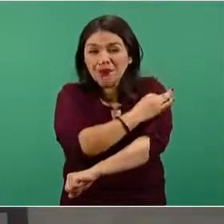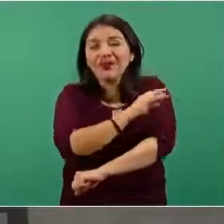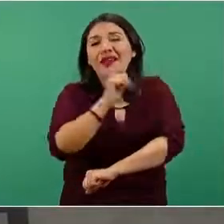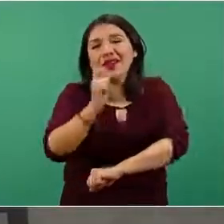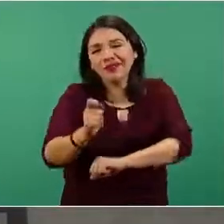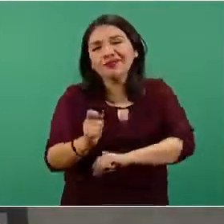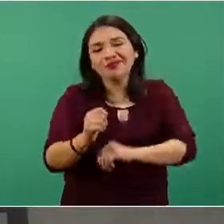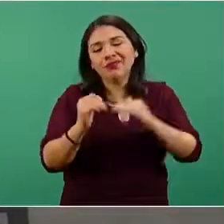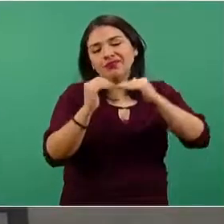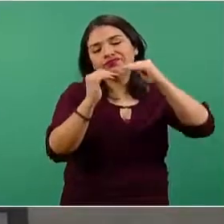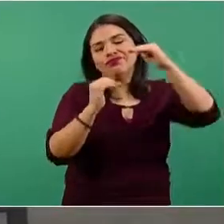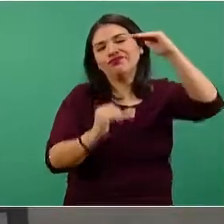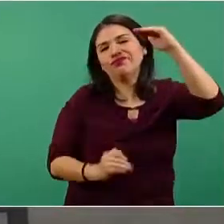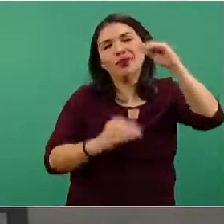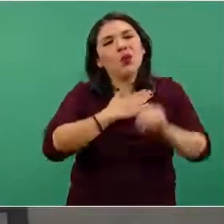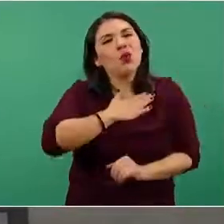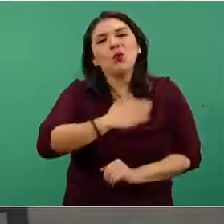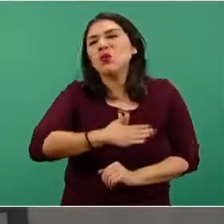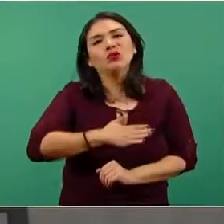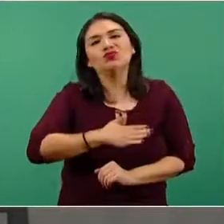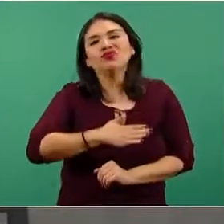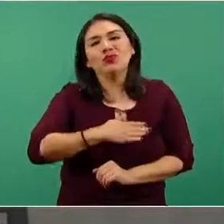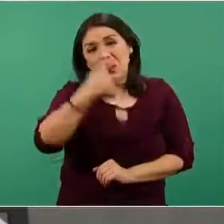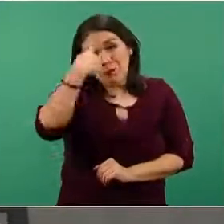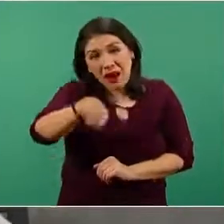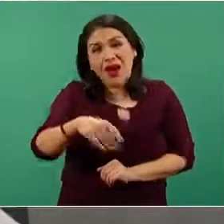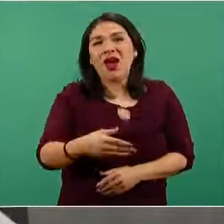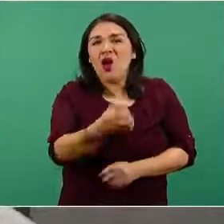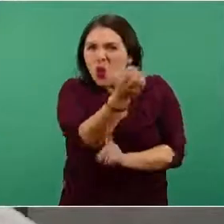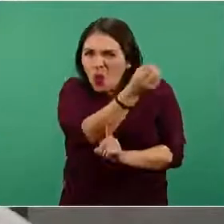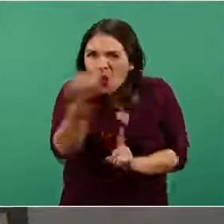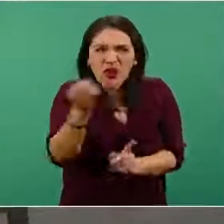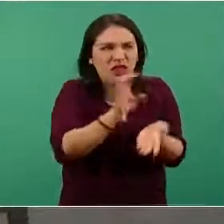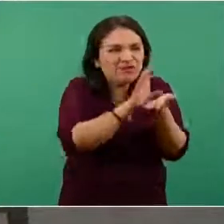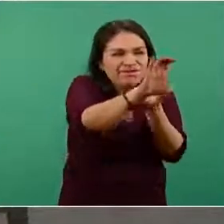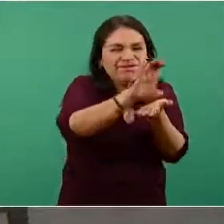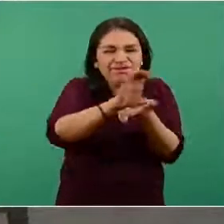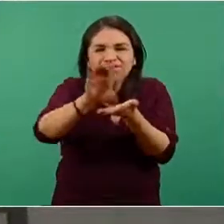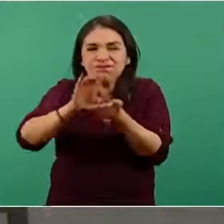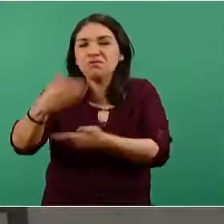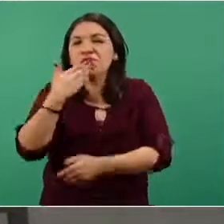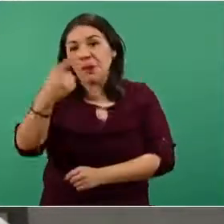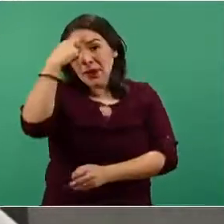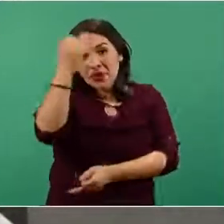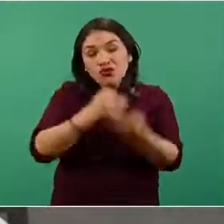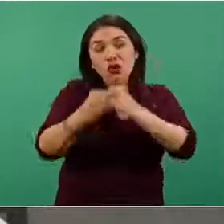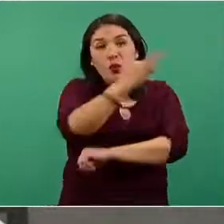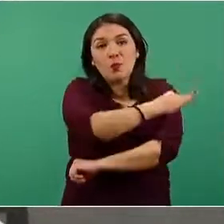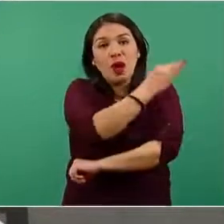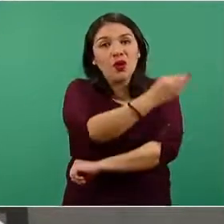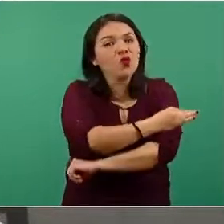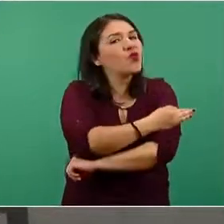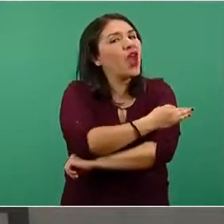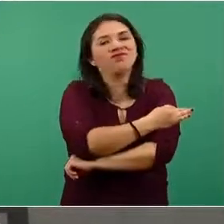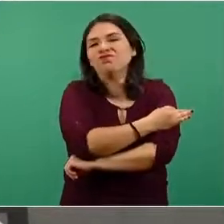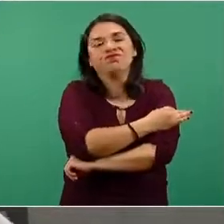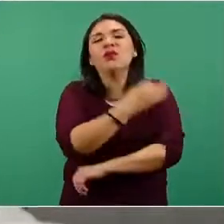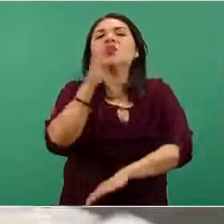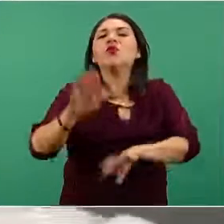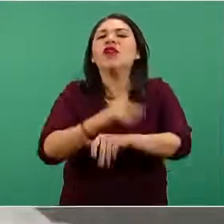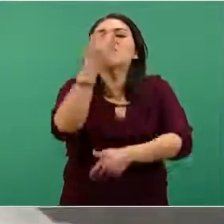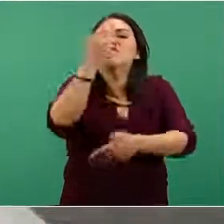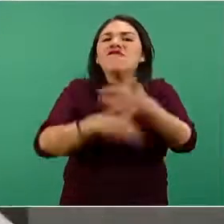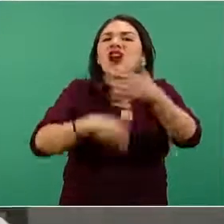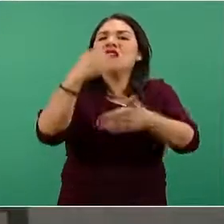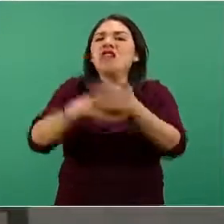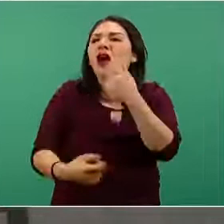inequidad, a una mala distribución, una distribución injusta de las vacunas, porque las vacunas no le están llegando a quien tiene